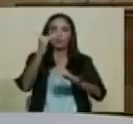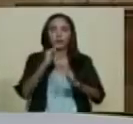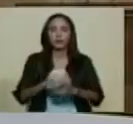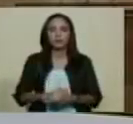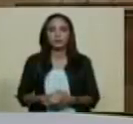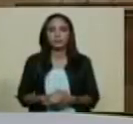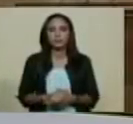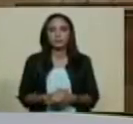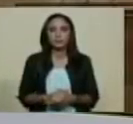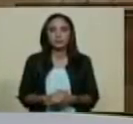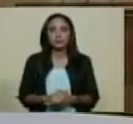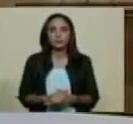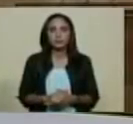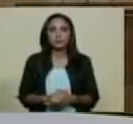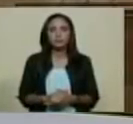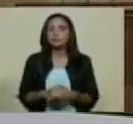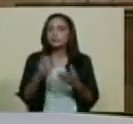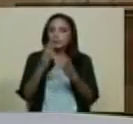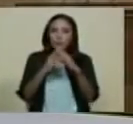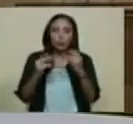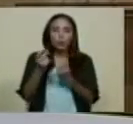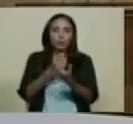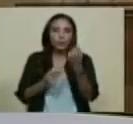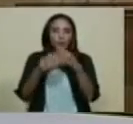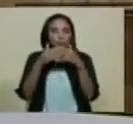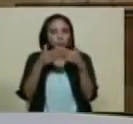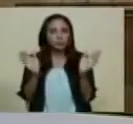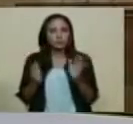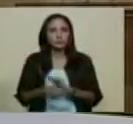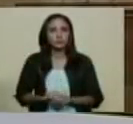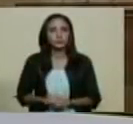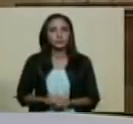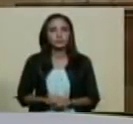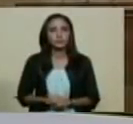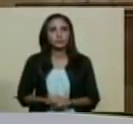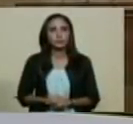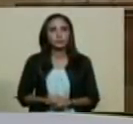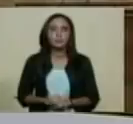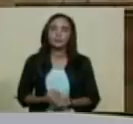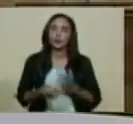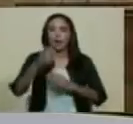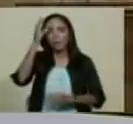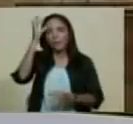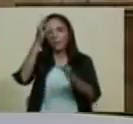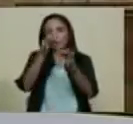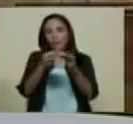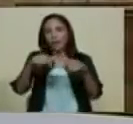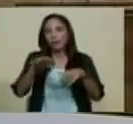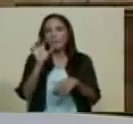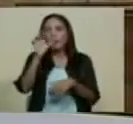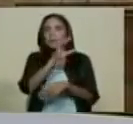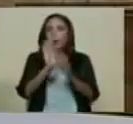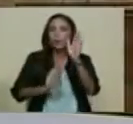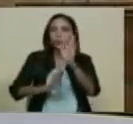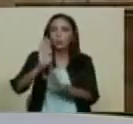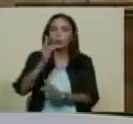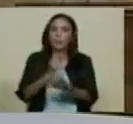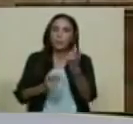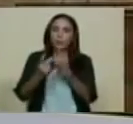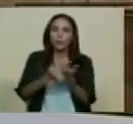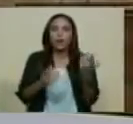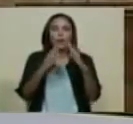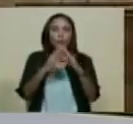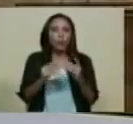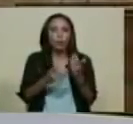y sosteniéndola con inversión pública. Porque ¿para qué un país crea y genera riqueza? ¿Para qué un país cobra